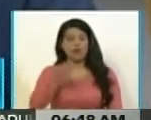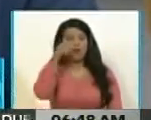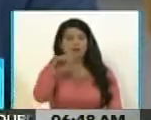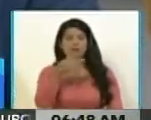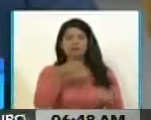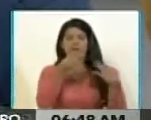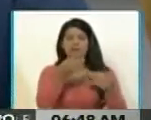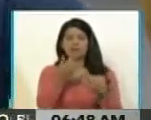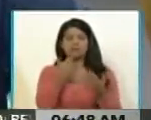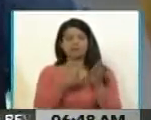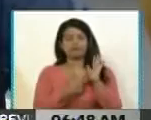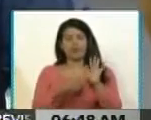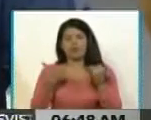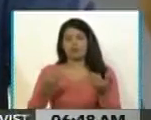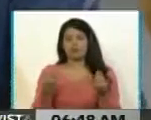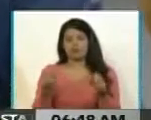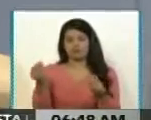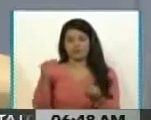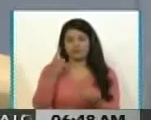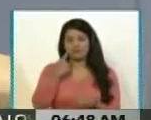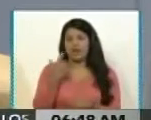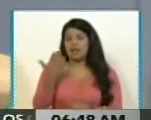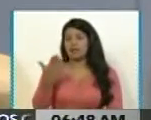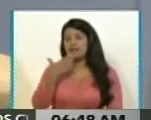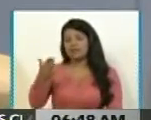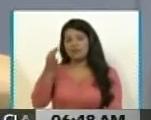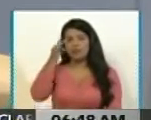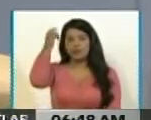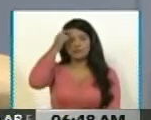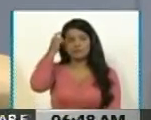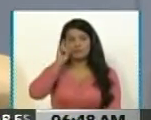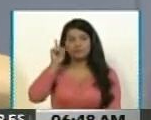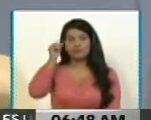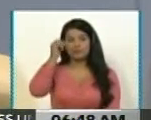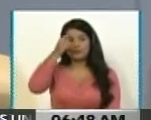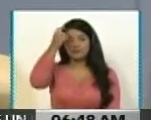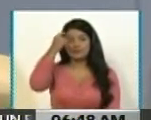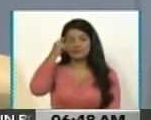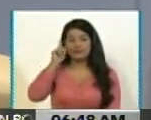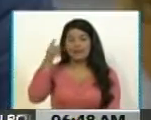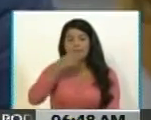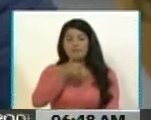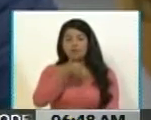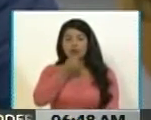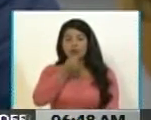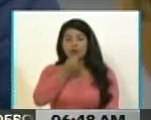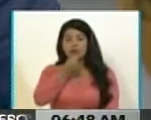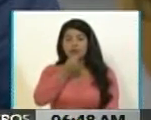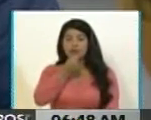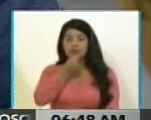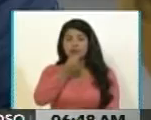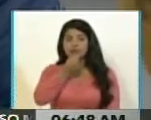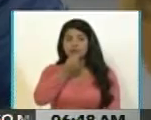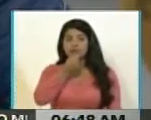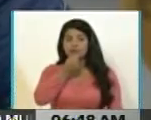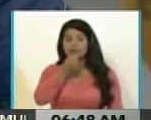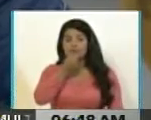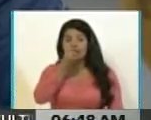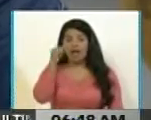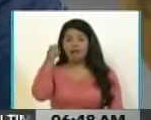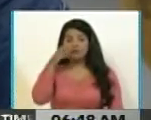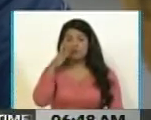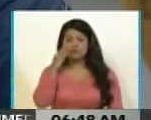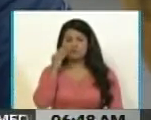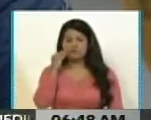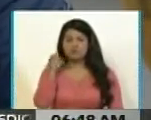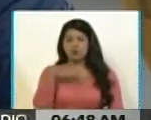pero en este momento mucho más. Agradecemos a Esther Chiaro, quien es periodista de una larga trayectoria y